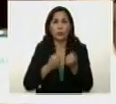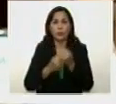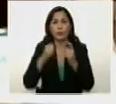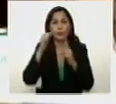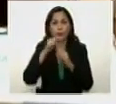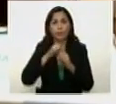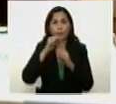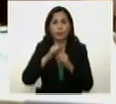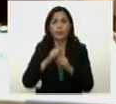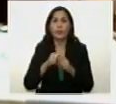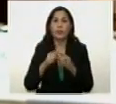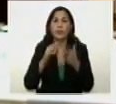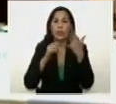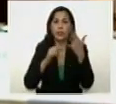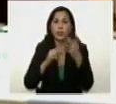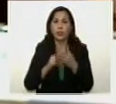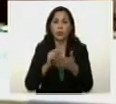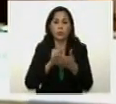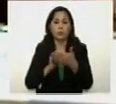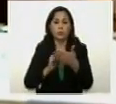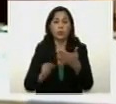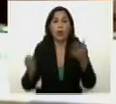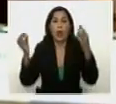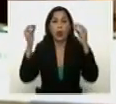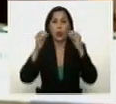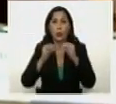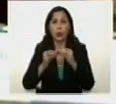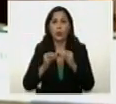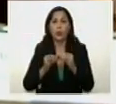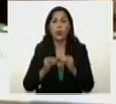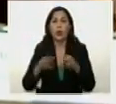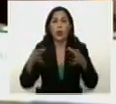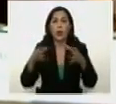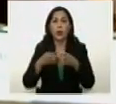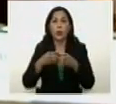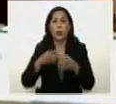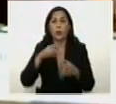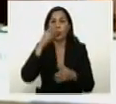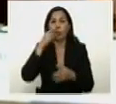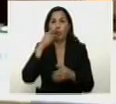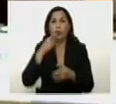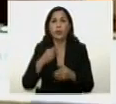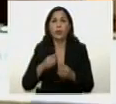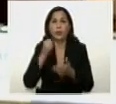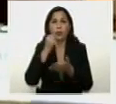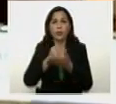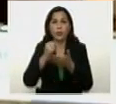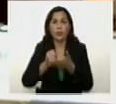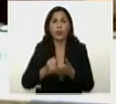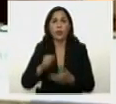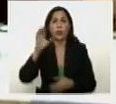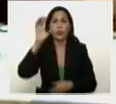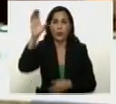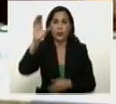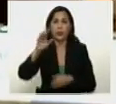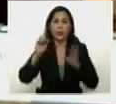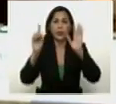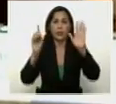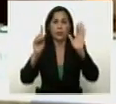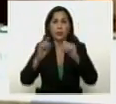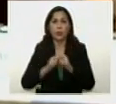Quinto, remítase el presente acuerdo al cuerpo diplomático acreditado en el país.